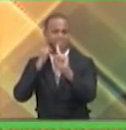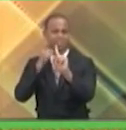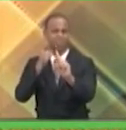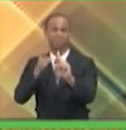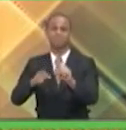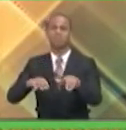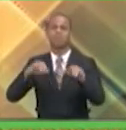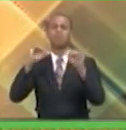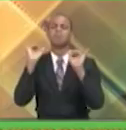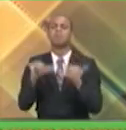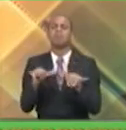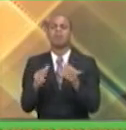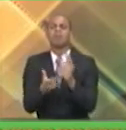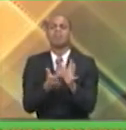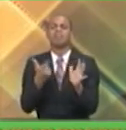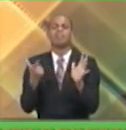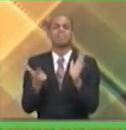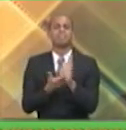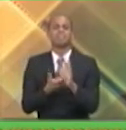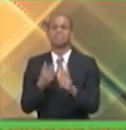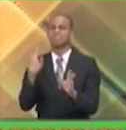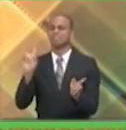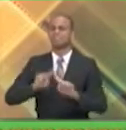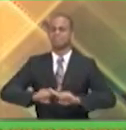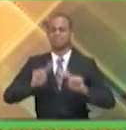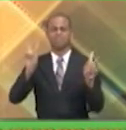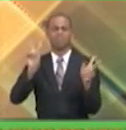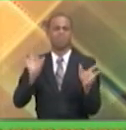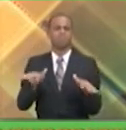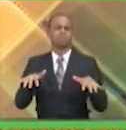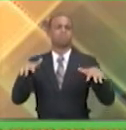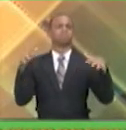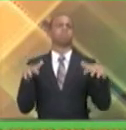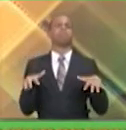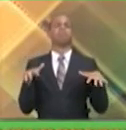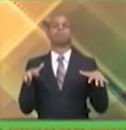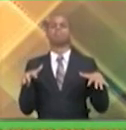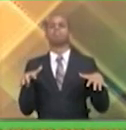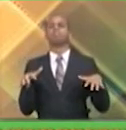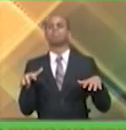Aunque a veces parezca